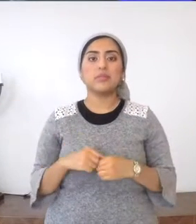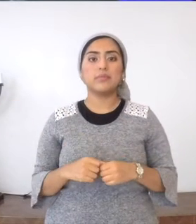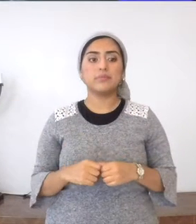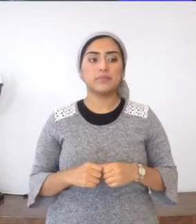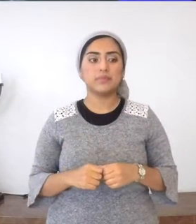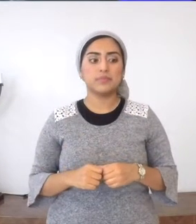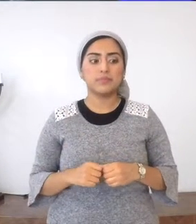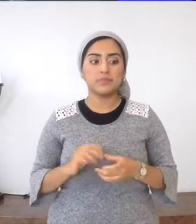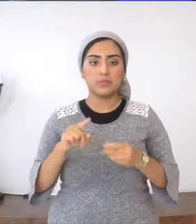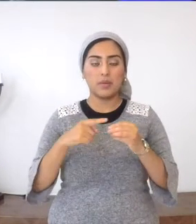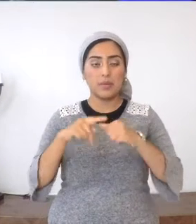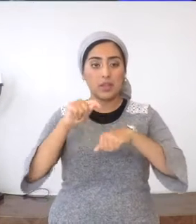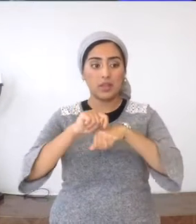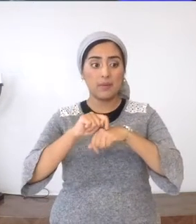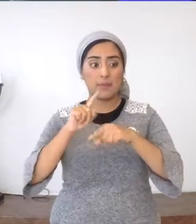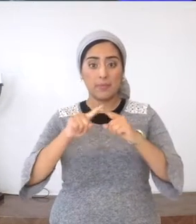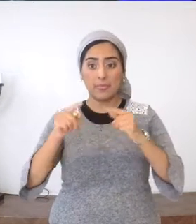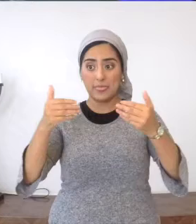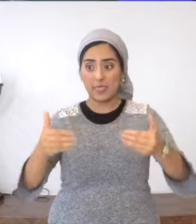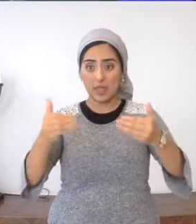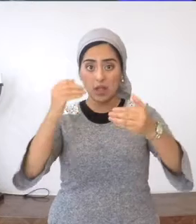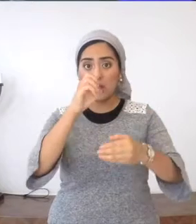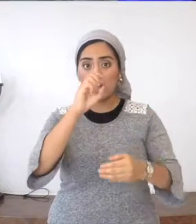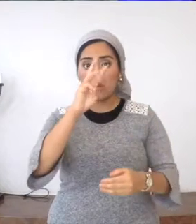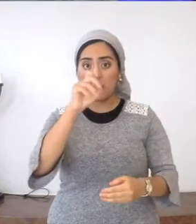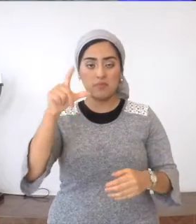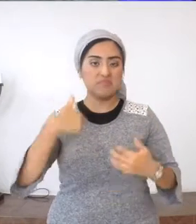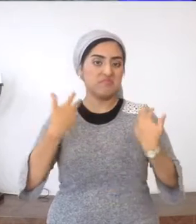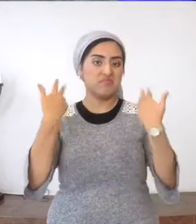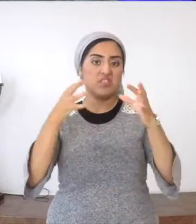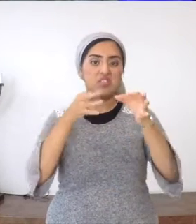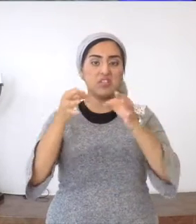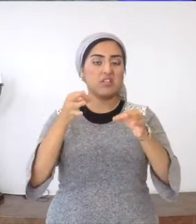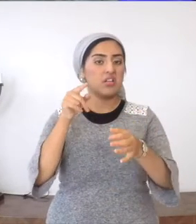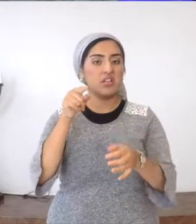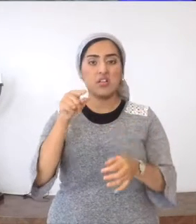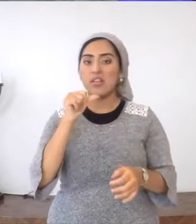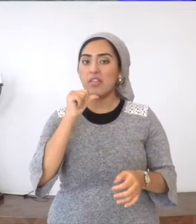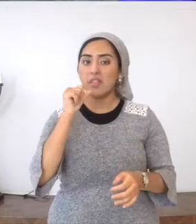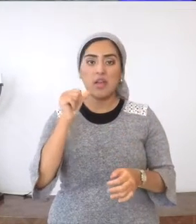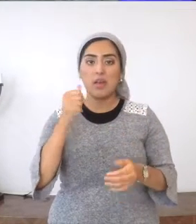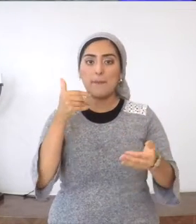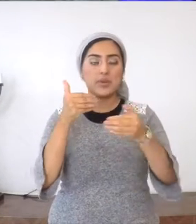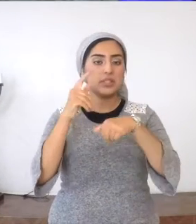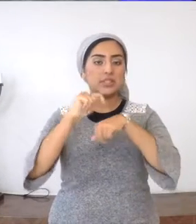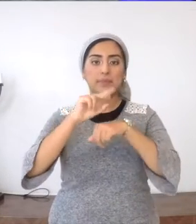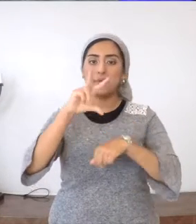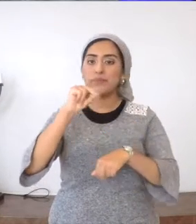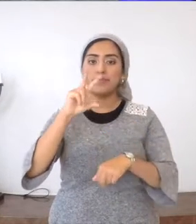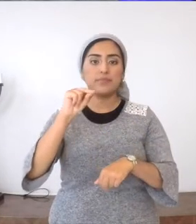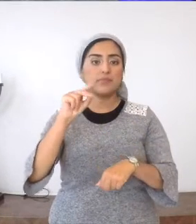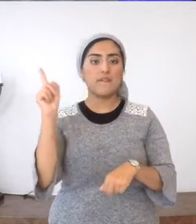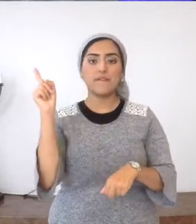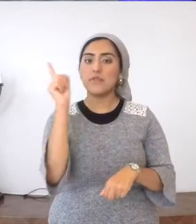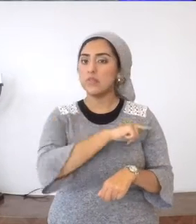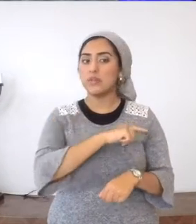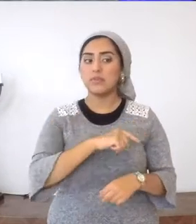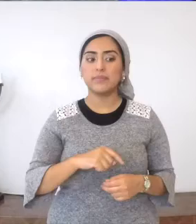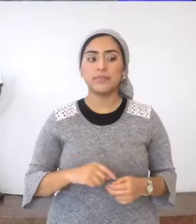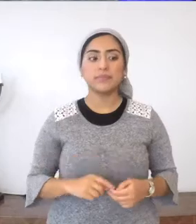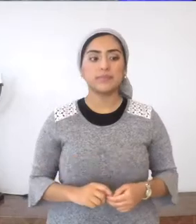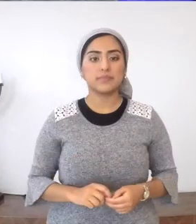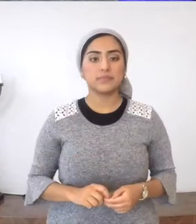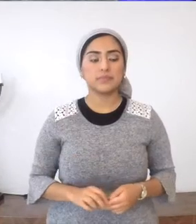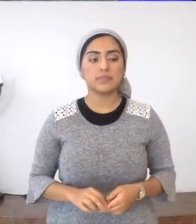piedra Y no quedó Piedra sobre piedra Sobre el En cuestión del templo Pero este muro Ya lo expliqué No corresponde Al